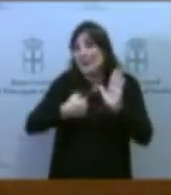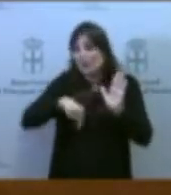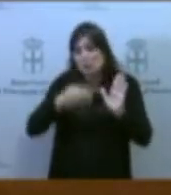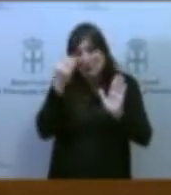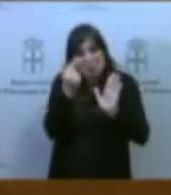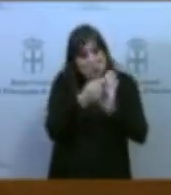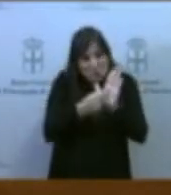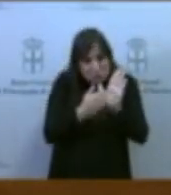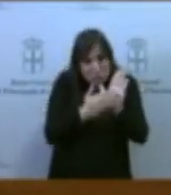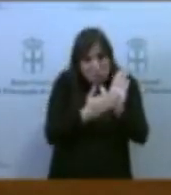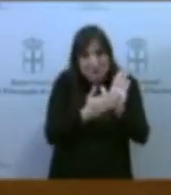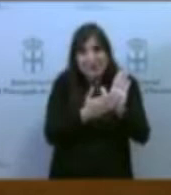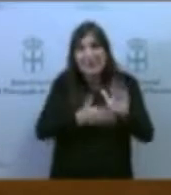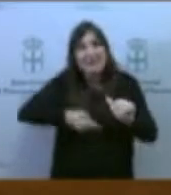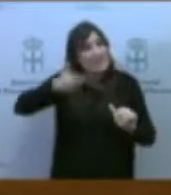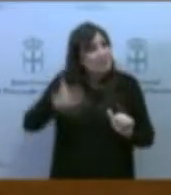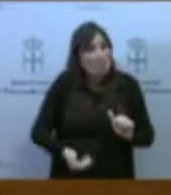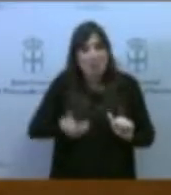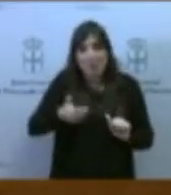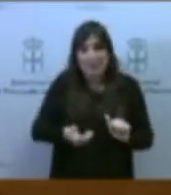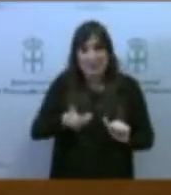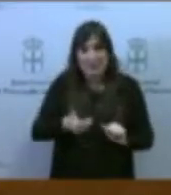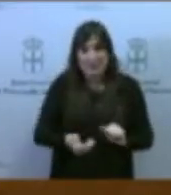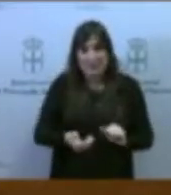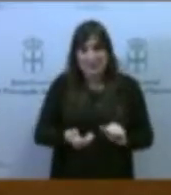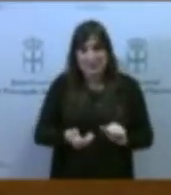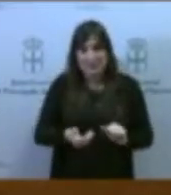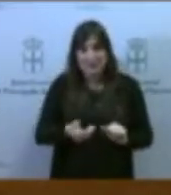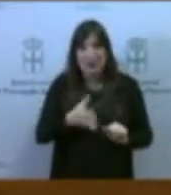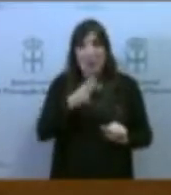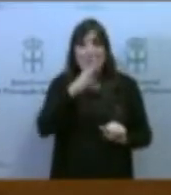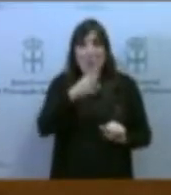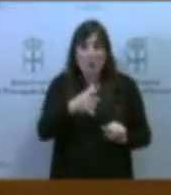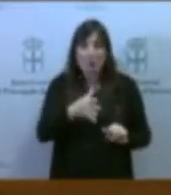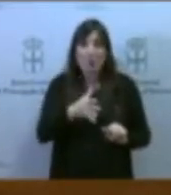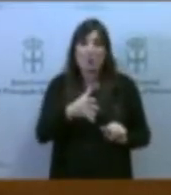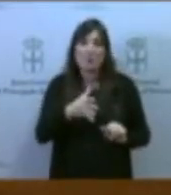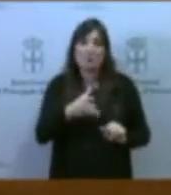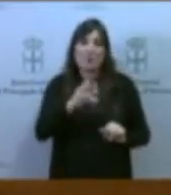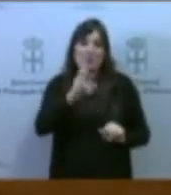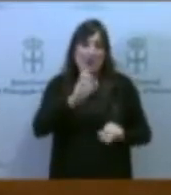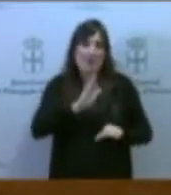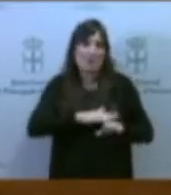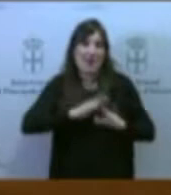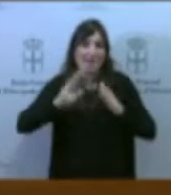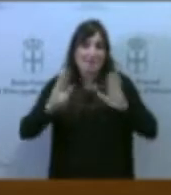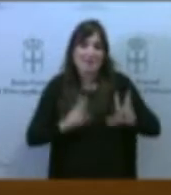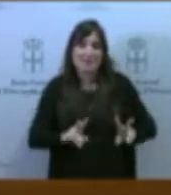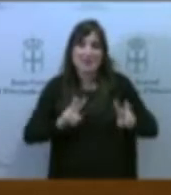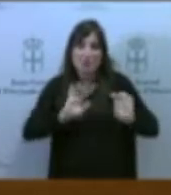importantes para abordar una nueva fase que tiene que abordar Asturias a